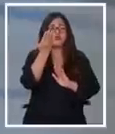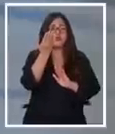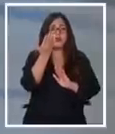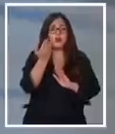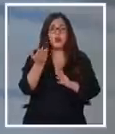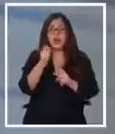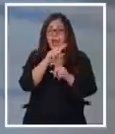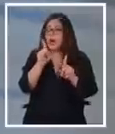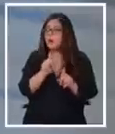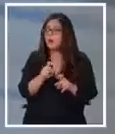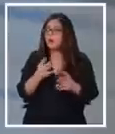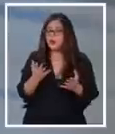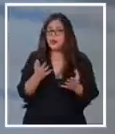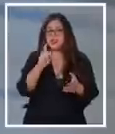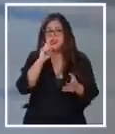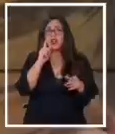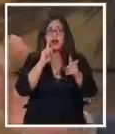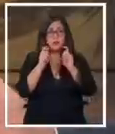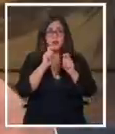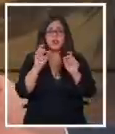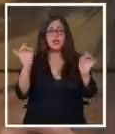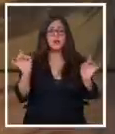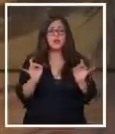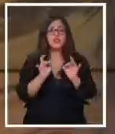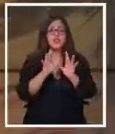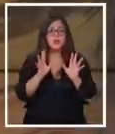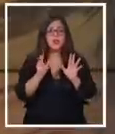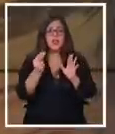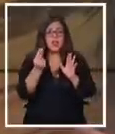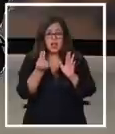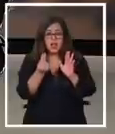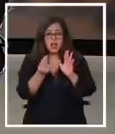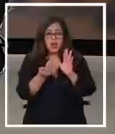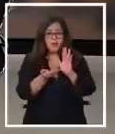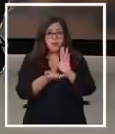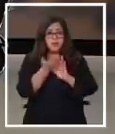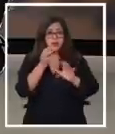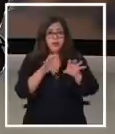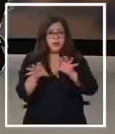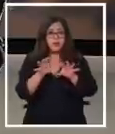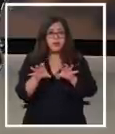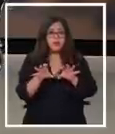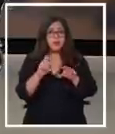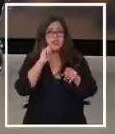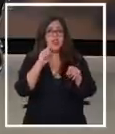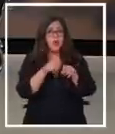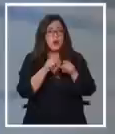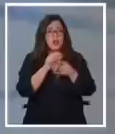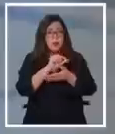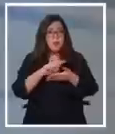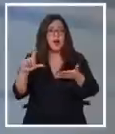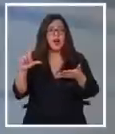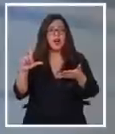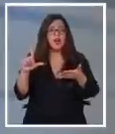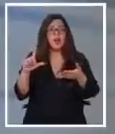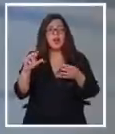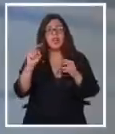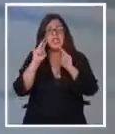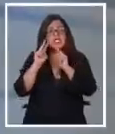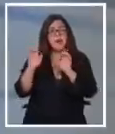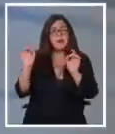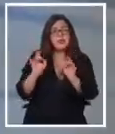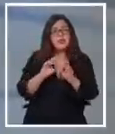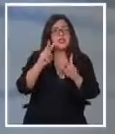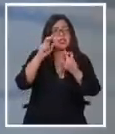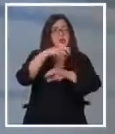pregunta es bueno estamos en un riesgo de que la inflación se desboque que sea un problema que haga ver lo de la araucanía lo de la seguridad como un mal menor todo el